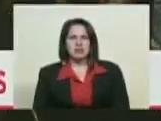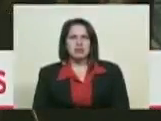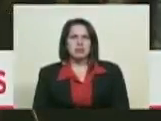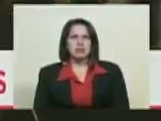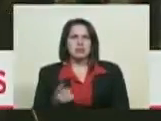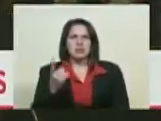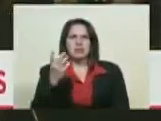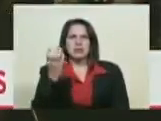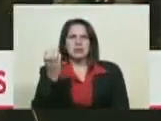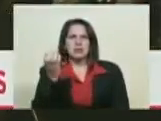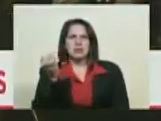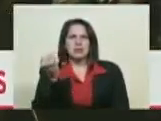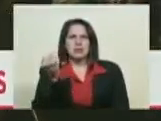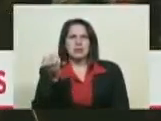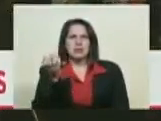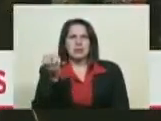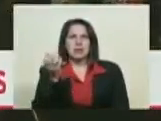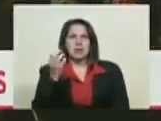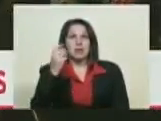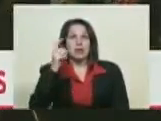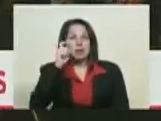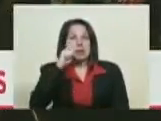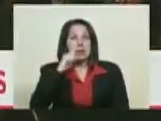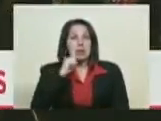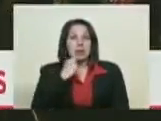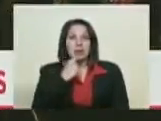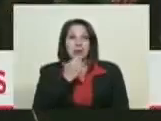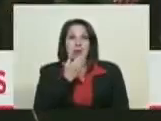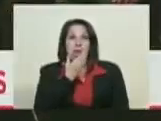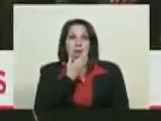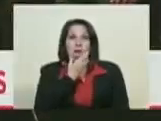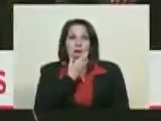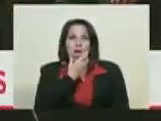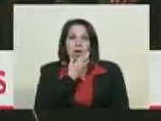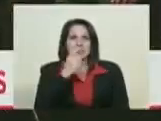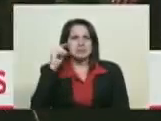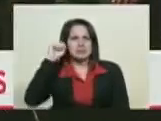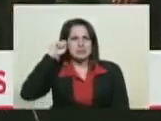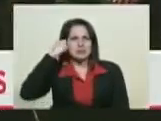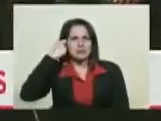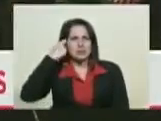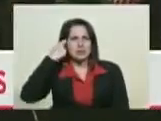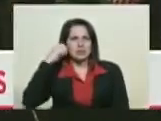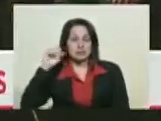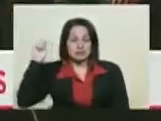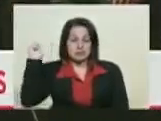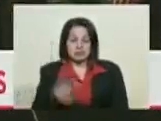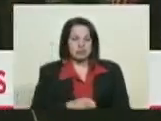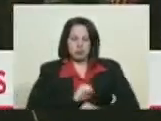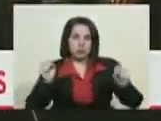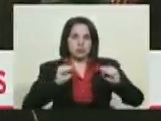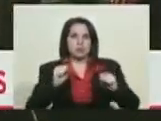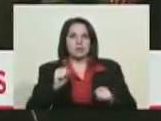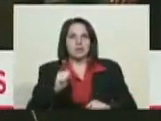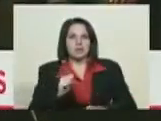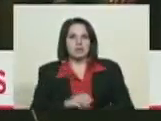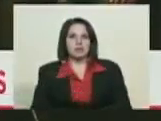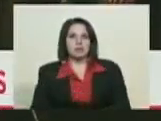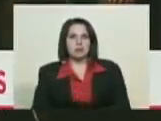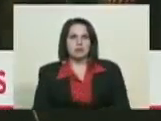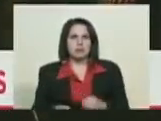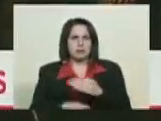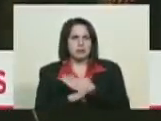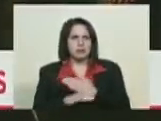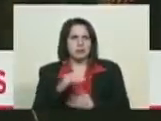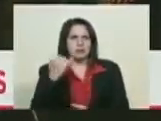Una cebollita. ¿Se acuerda de la cebollita? Las cebollitas de diciembre. ¿Todavía